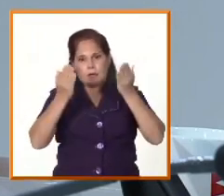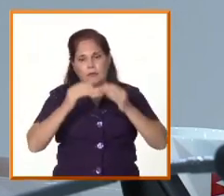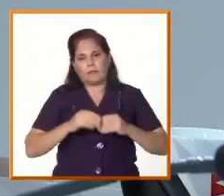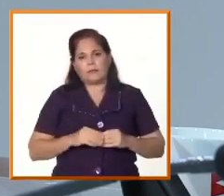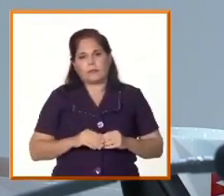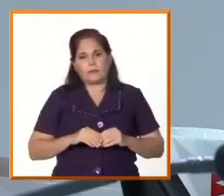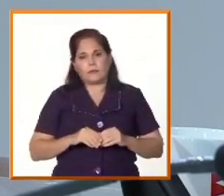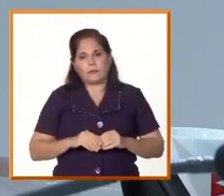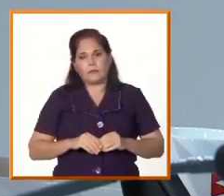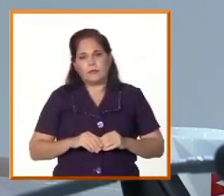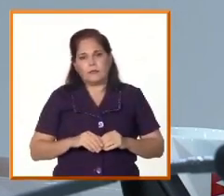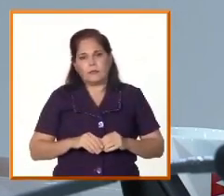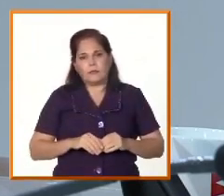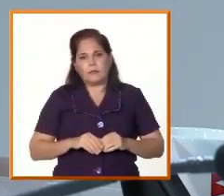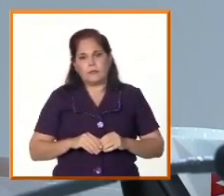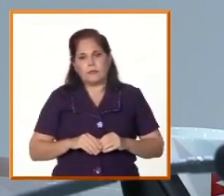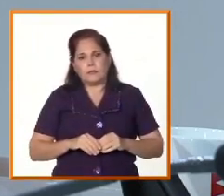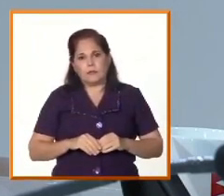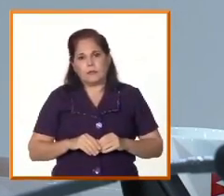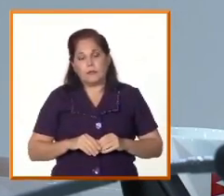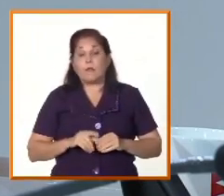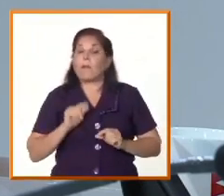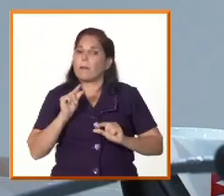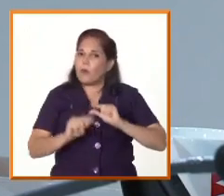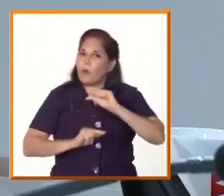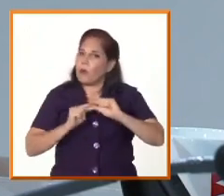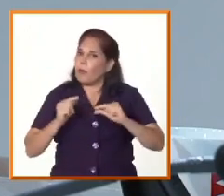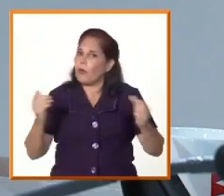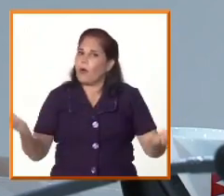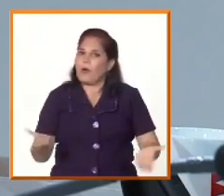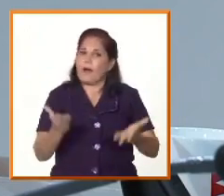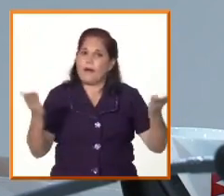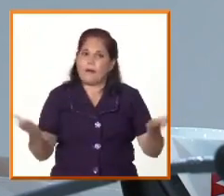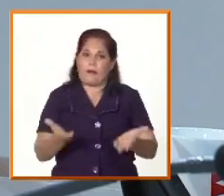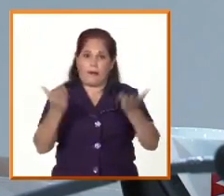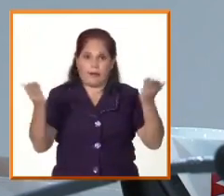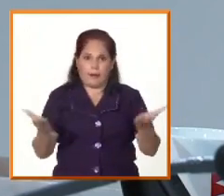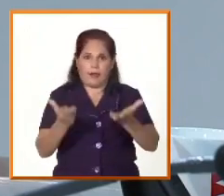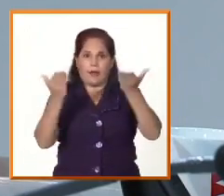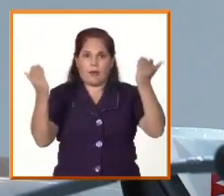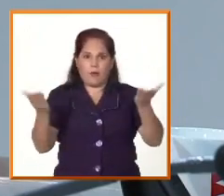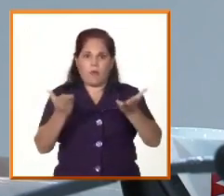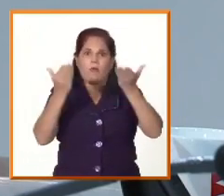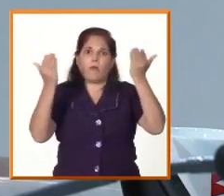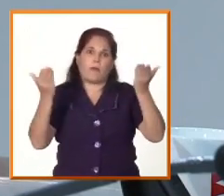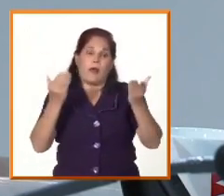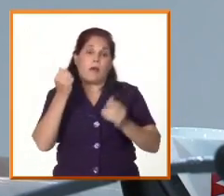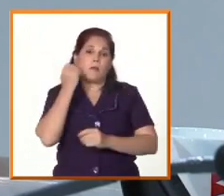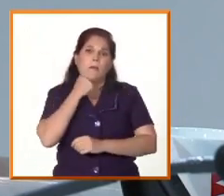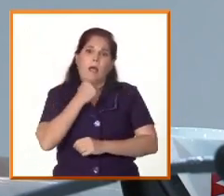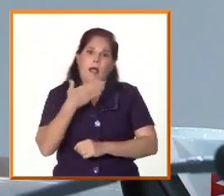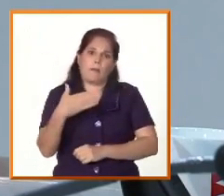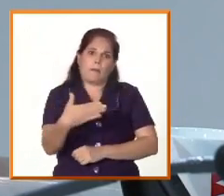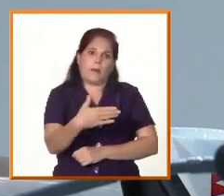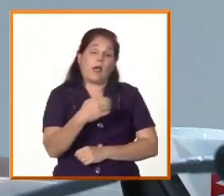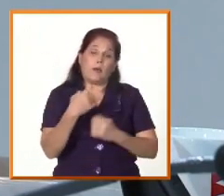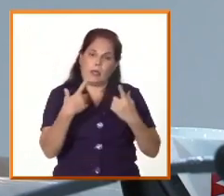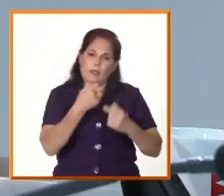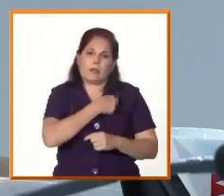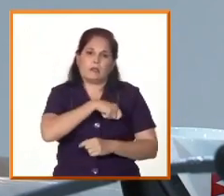tenemos identificado para poder recuperar y de forma sostenida en este crecimiento que necesitamos